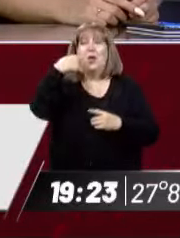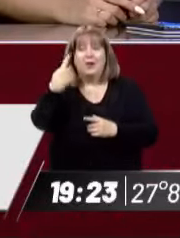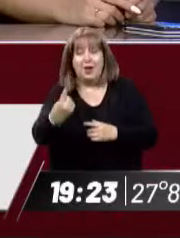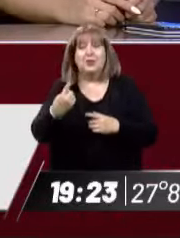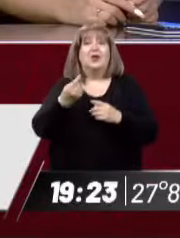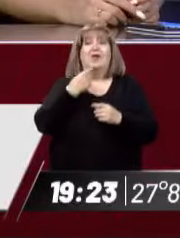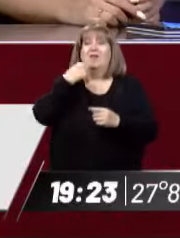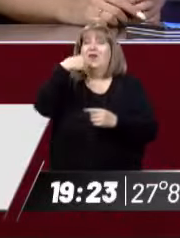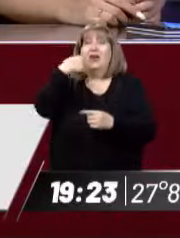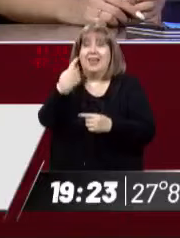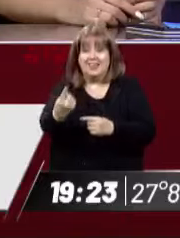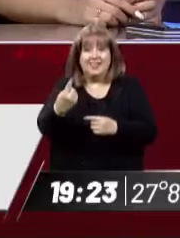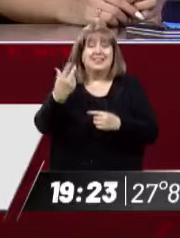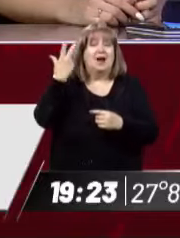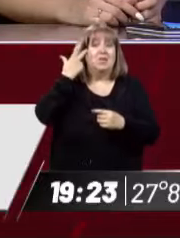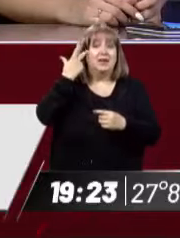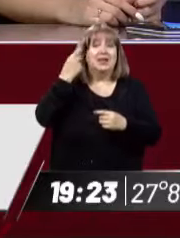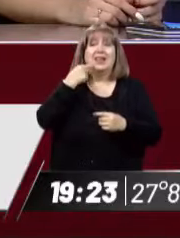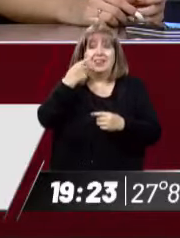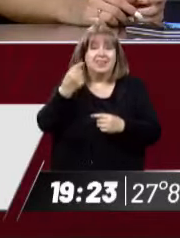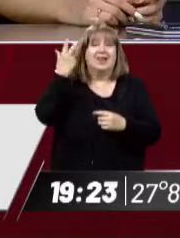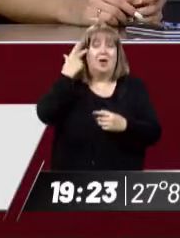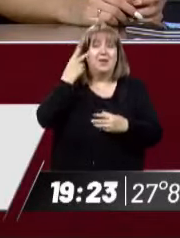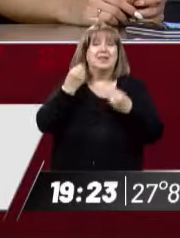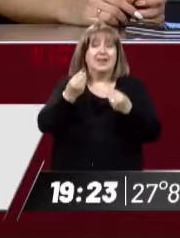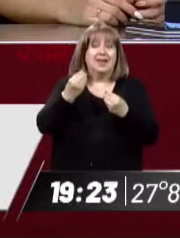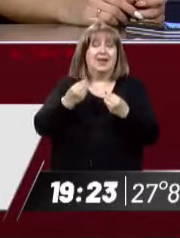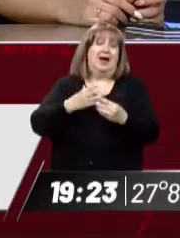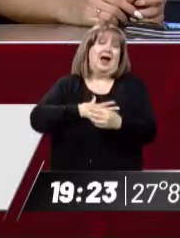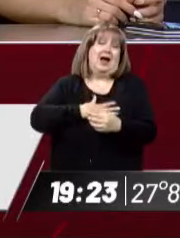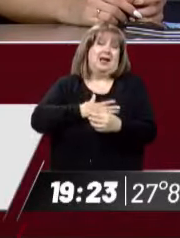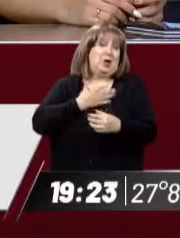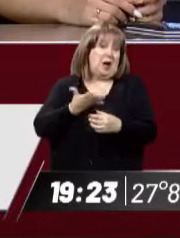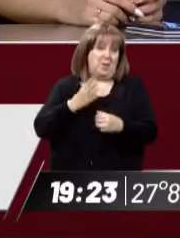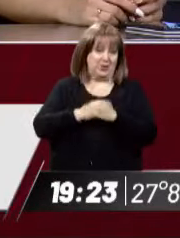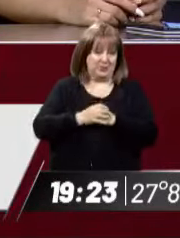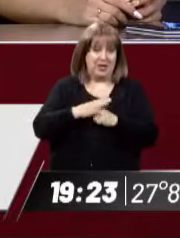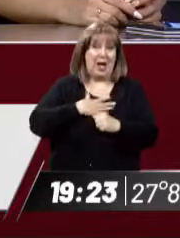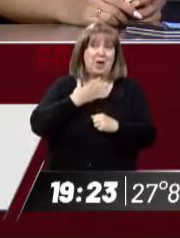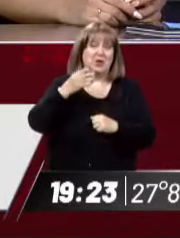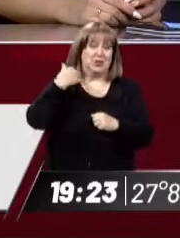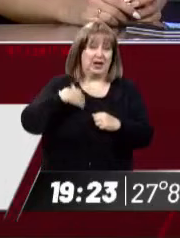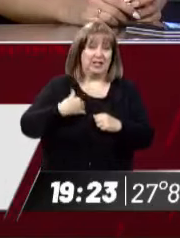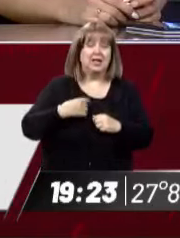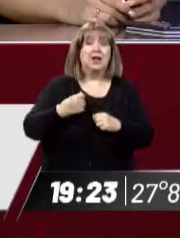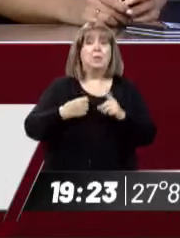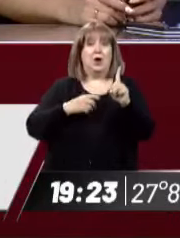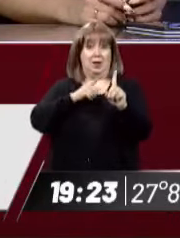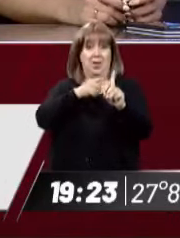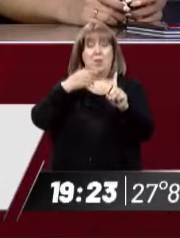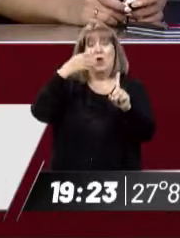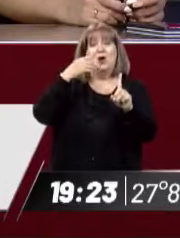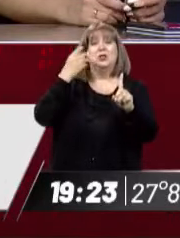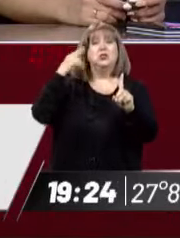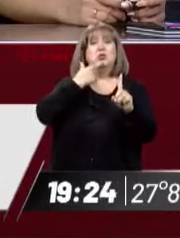Susana. Lo cierto que te da la nota. La verdad que hay que destacar la simpatía de Susana Jiménez. Venía en una maraña de periodistas, de gente que se